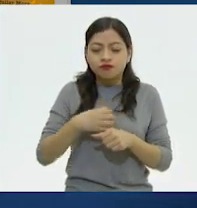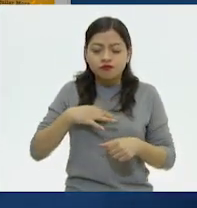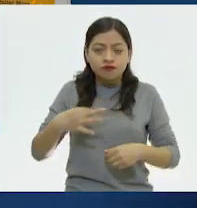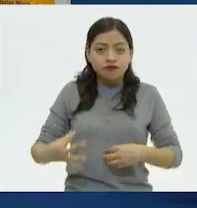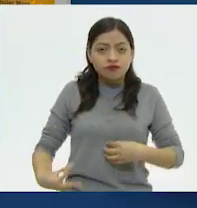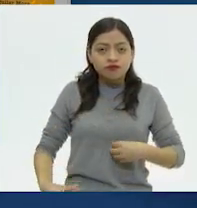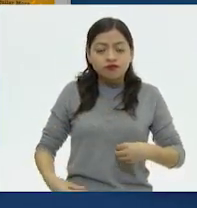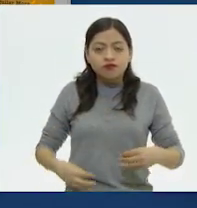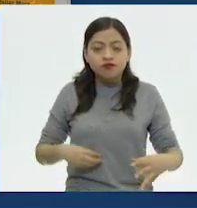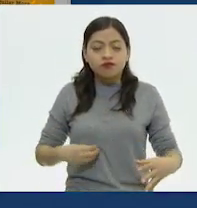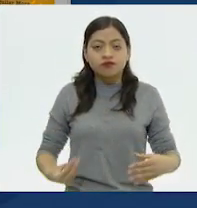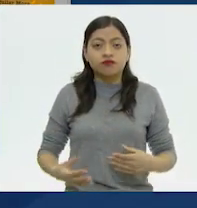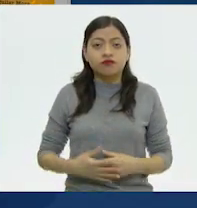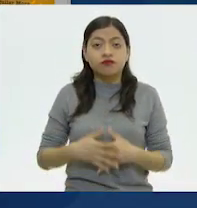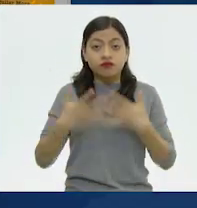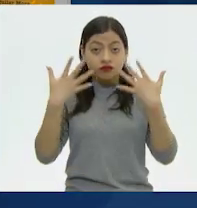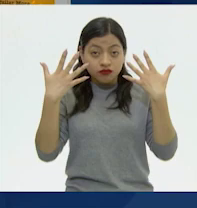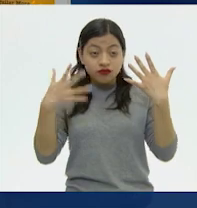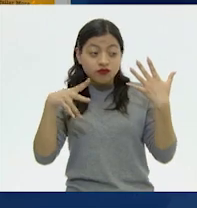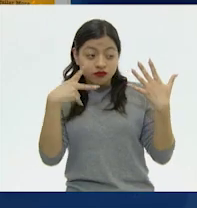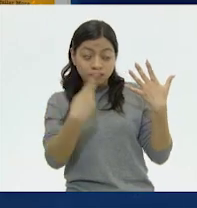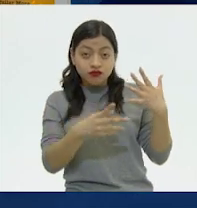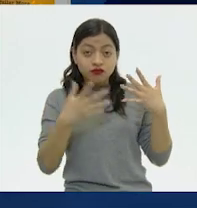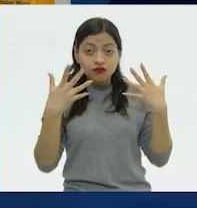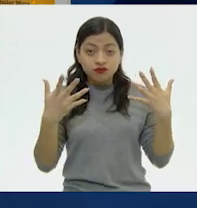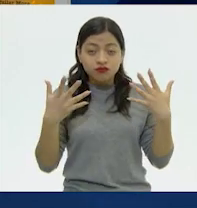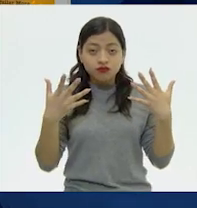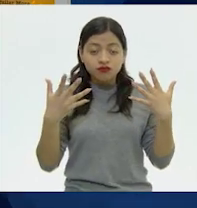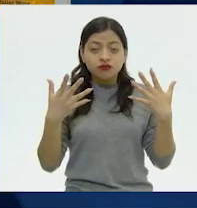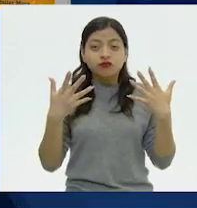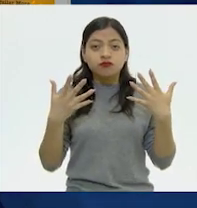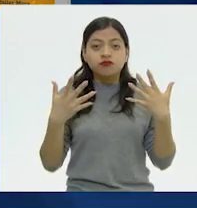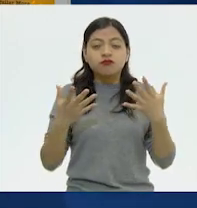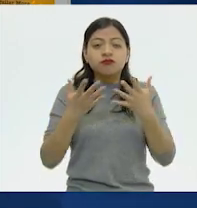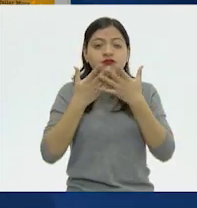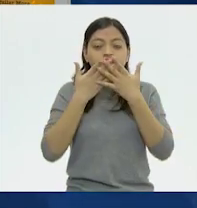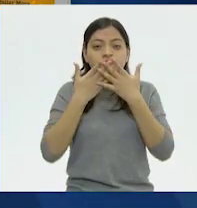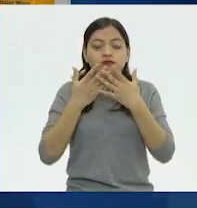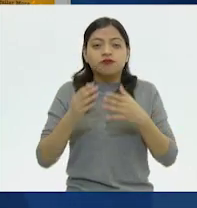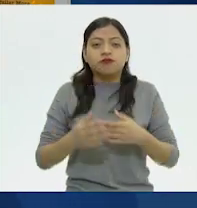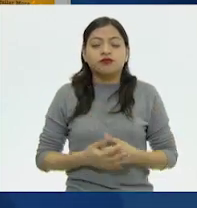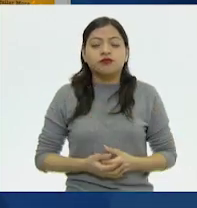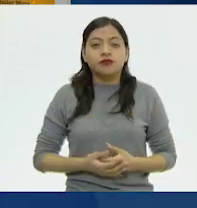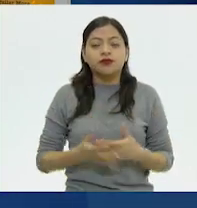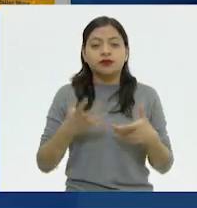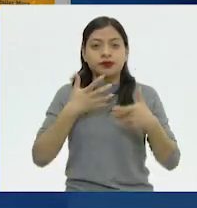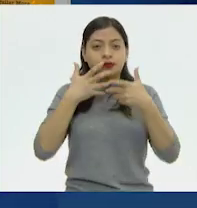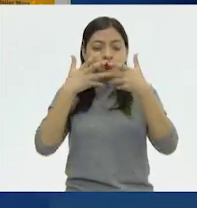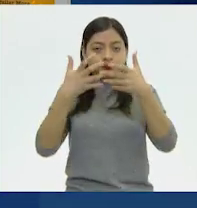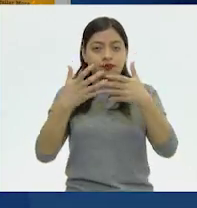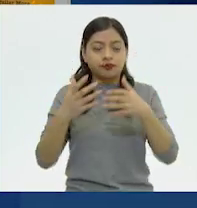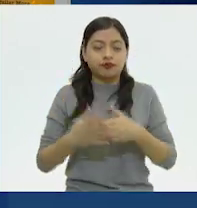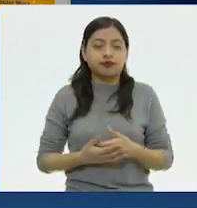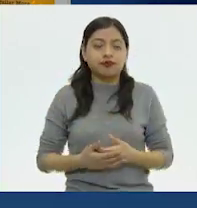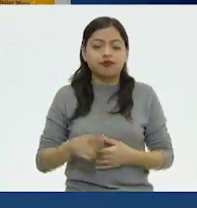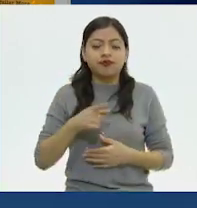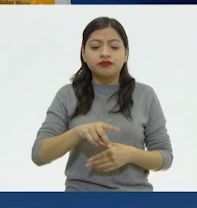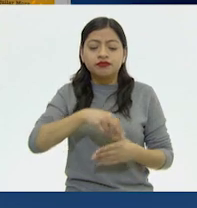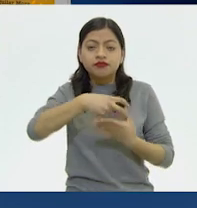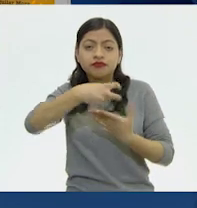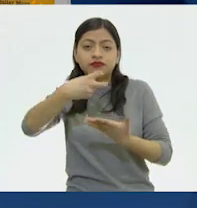agujeros. Sus manos se le quedaron pegadas en la boca. Allí estuvo